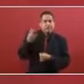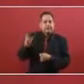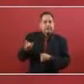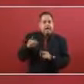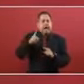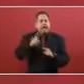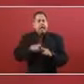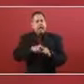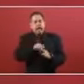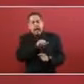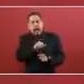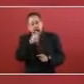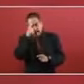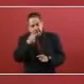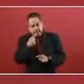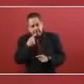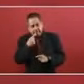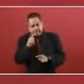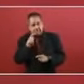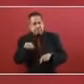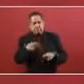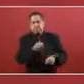a quien va a